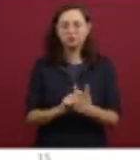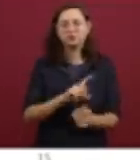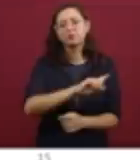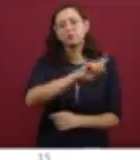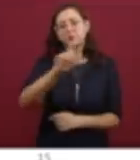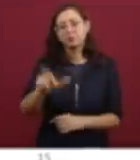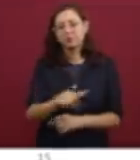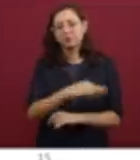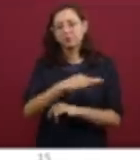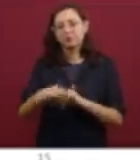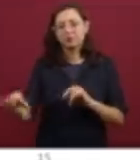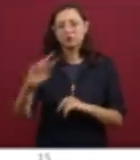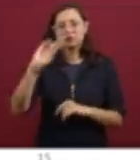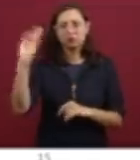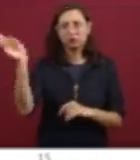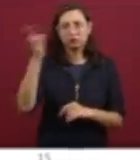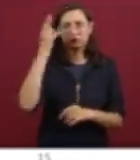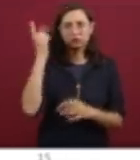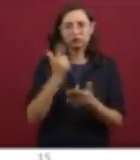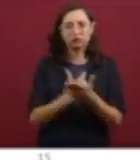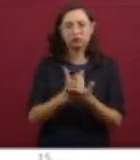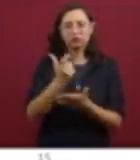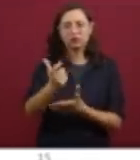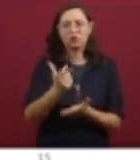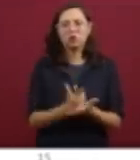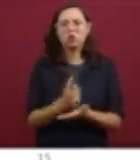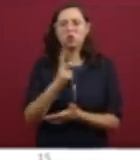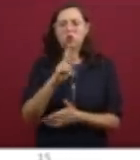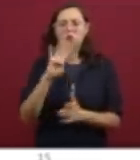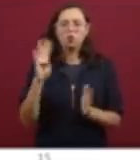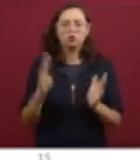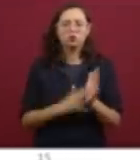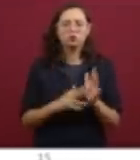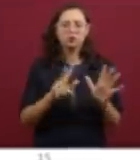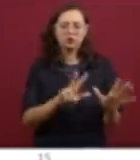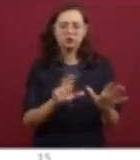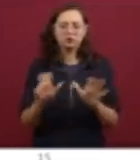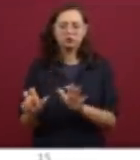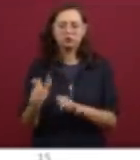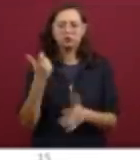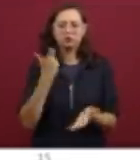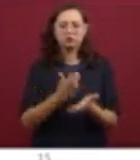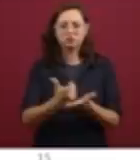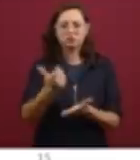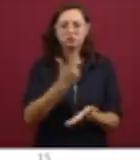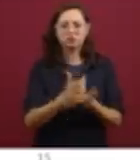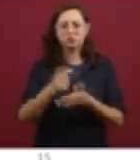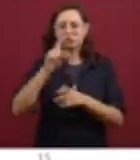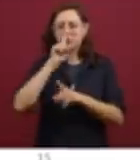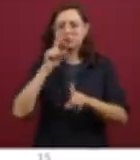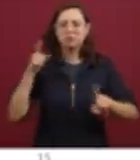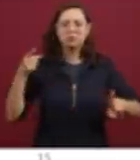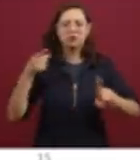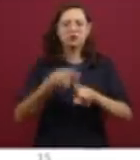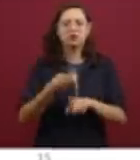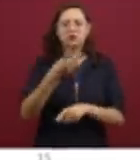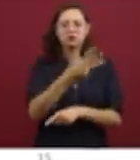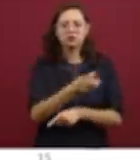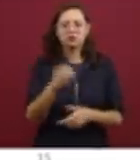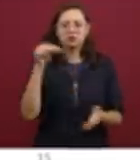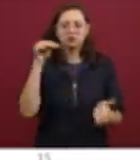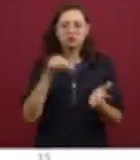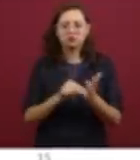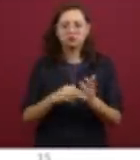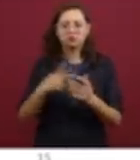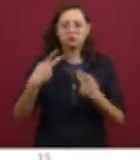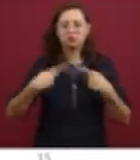superior, la beca es de 4.800 pesos bimestrales y la meta es de 300.000 estudiantes.